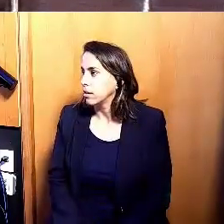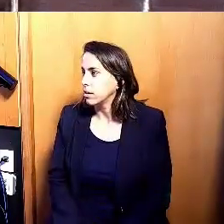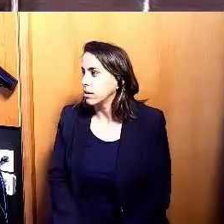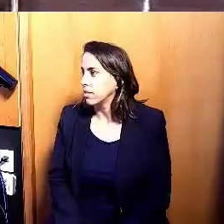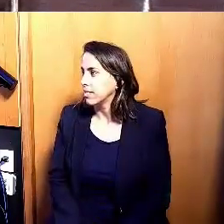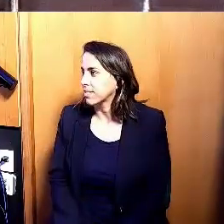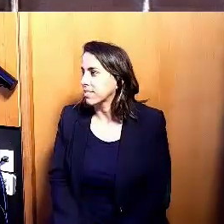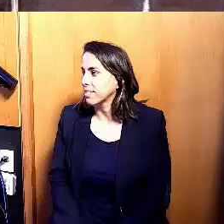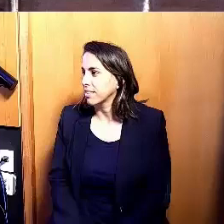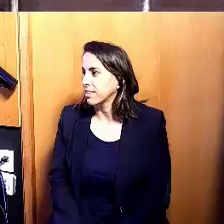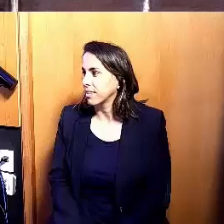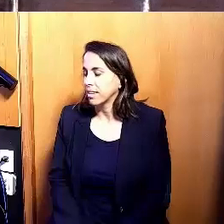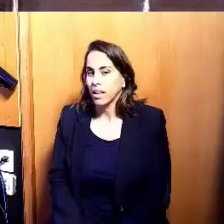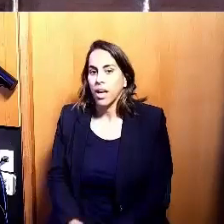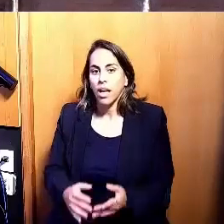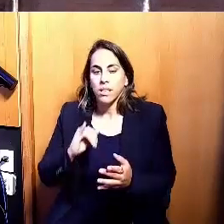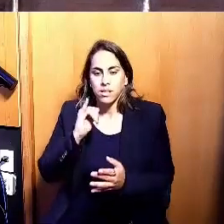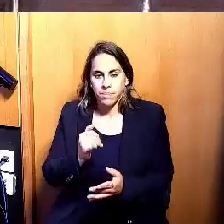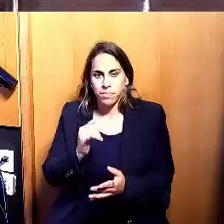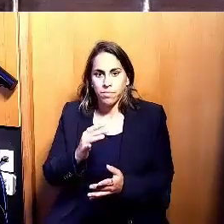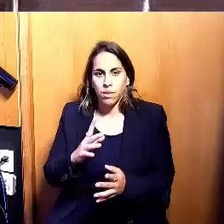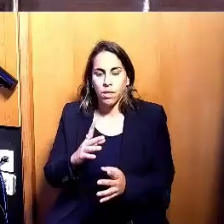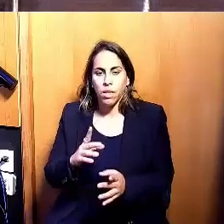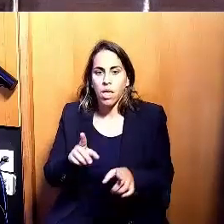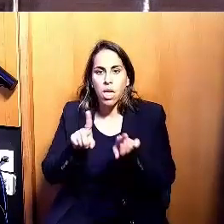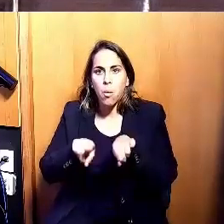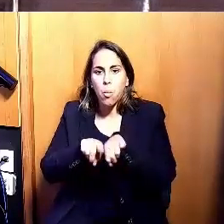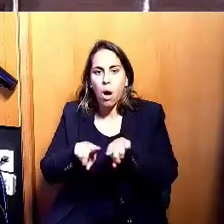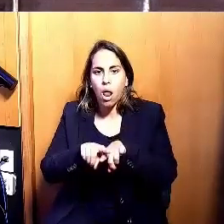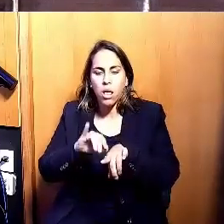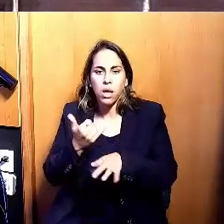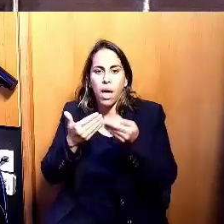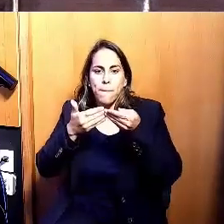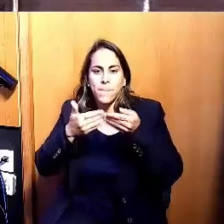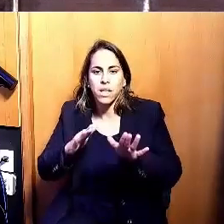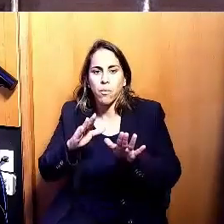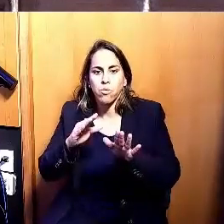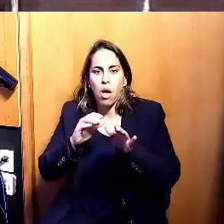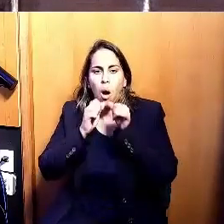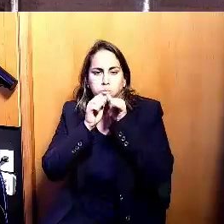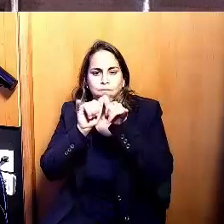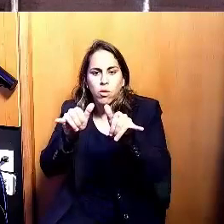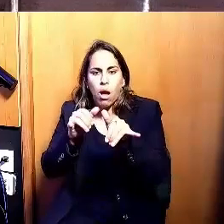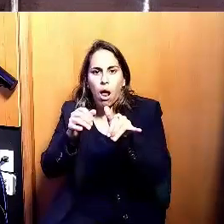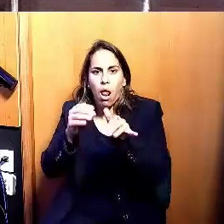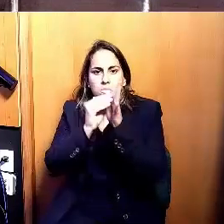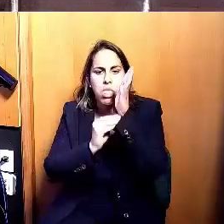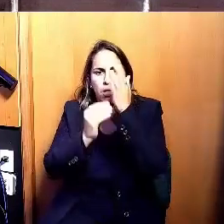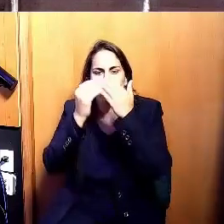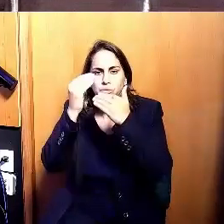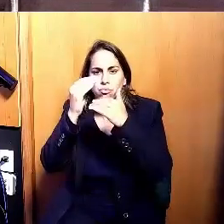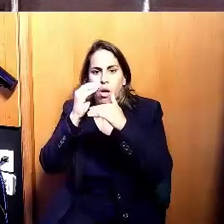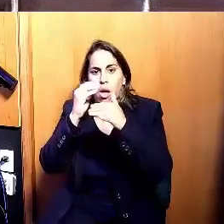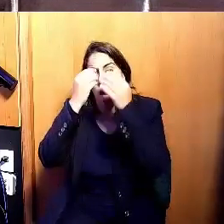no, si todos escucharon. Sí, a ver, así como comenzamos a publicar datos abiertos con el uso de plataformas, que fue lo que